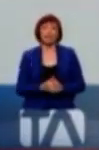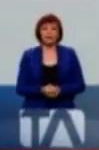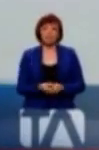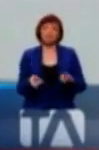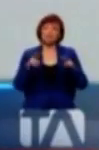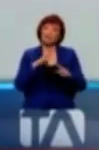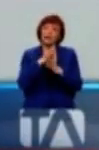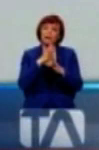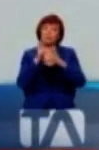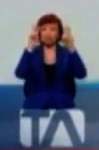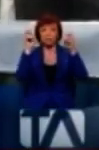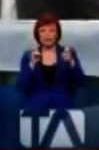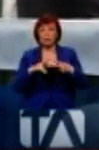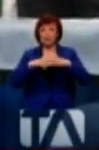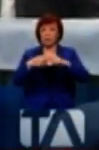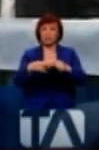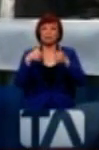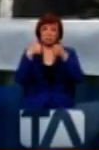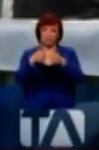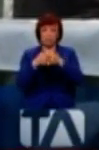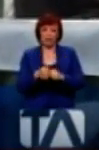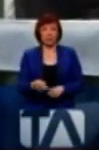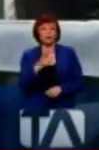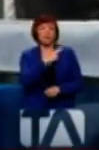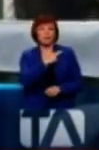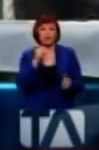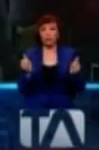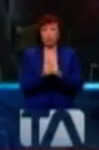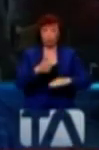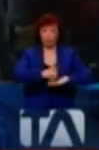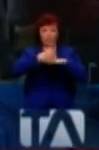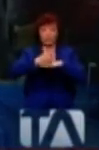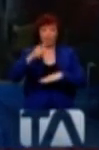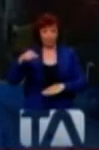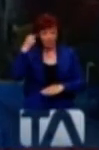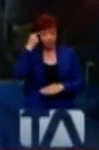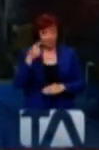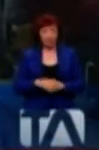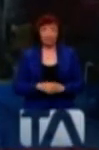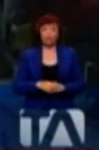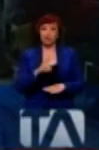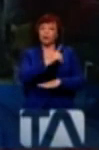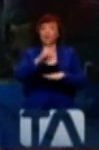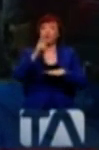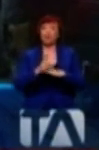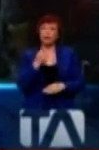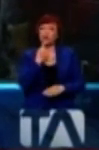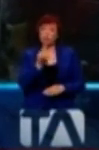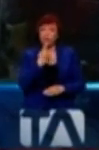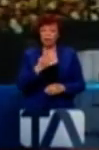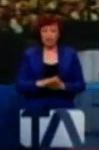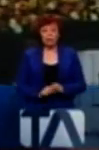de las relaciones entre la universidad y las autoridades de Estado. Su rector, Jaime Breil, también hizo